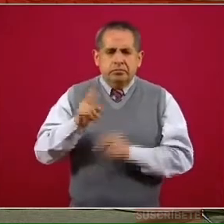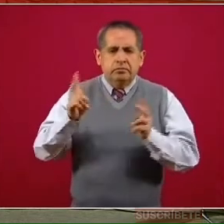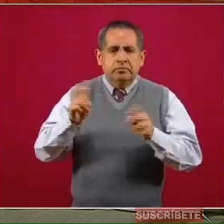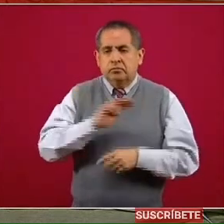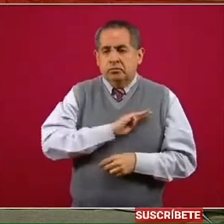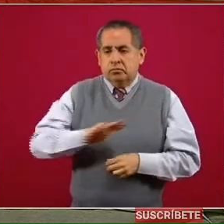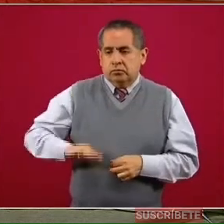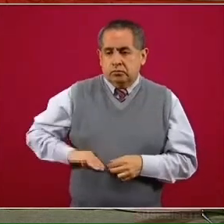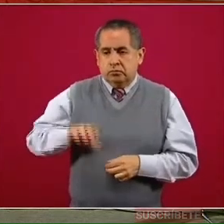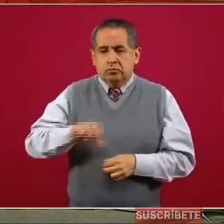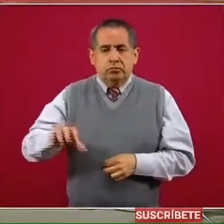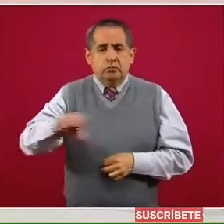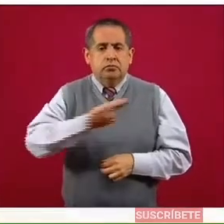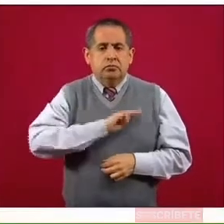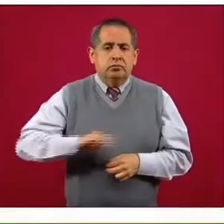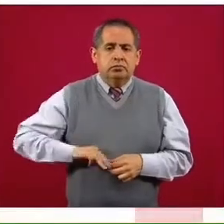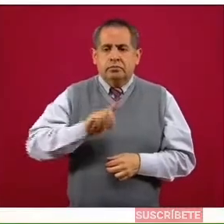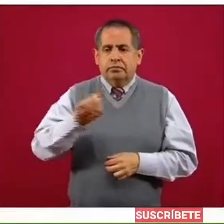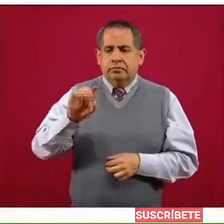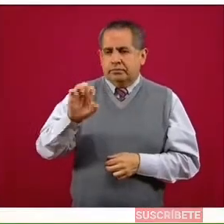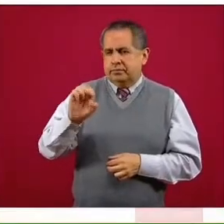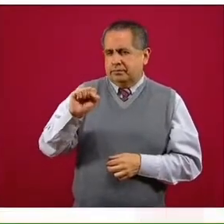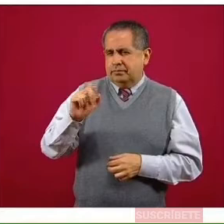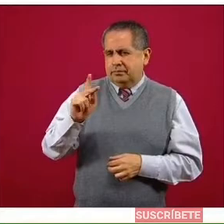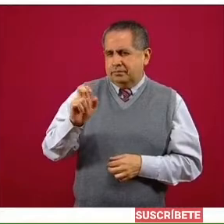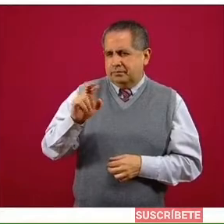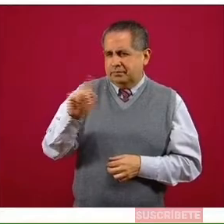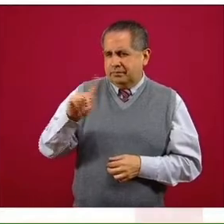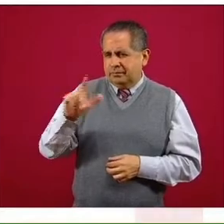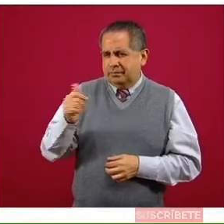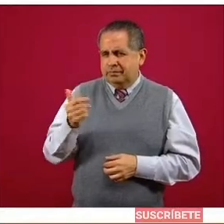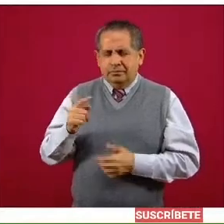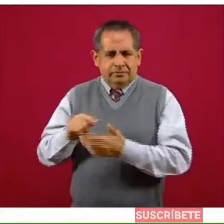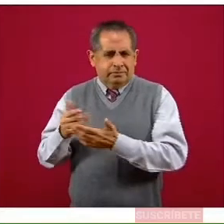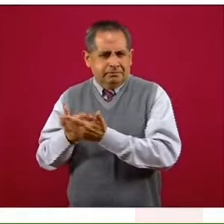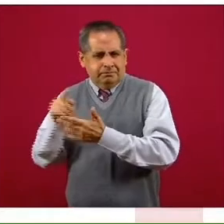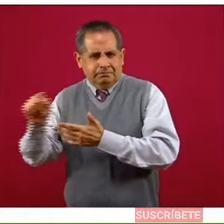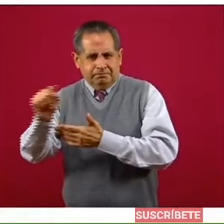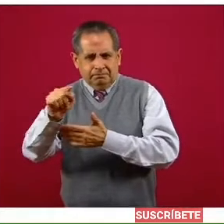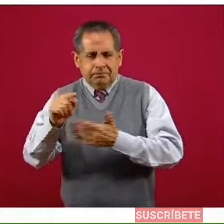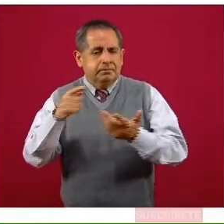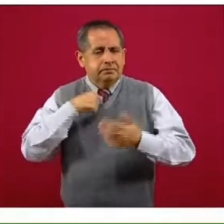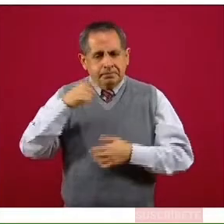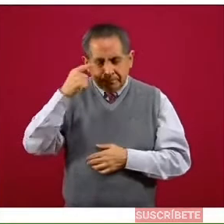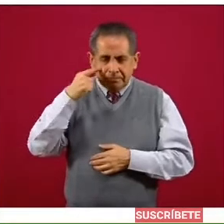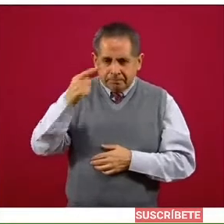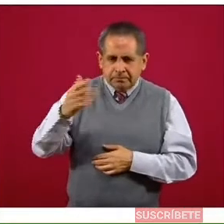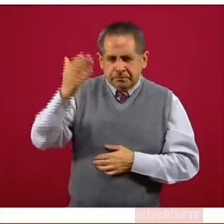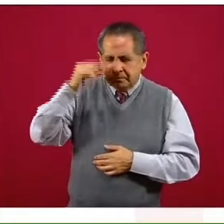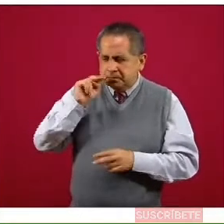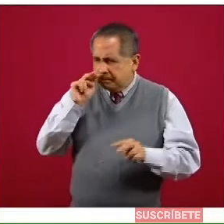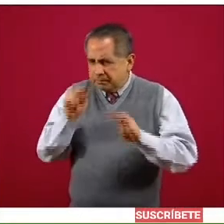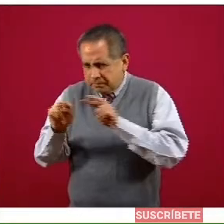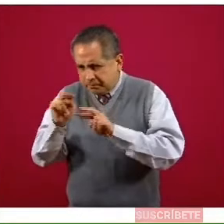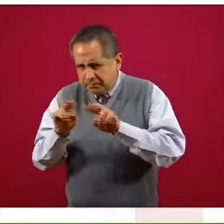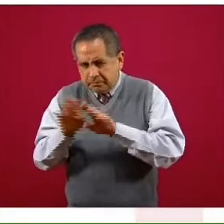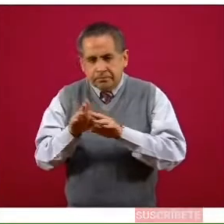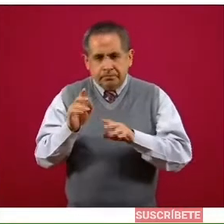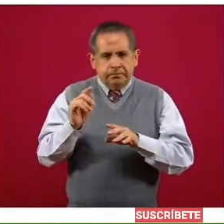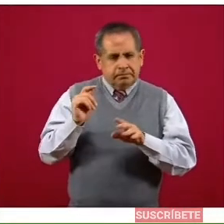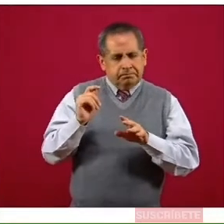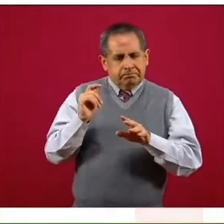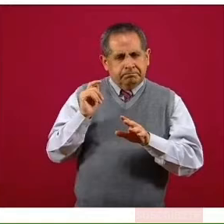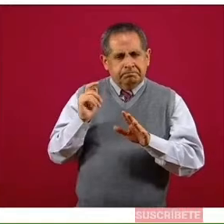los municipios de la esperanza. Identificamos desde hace varias semanas, en previsión al